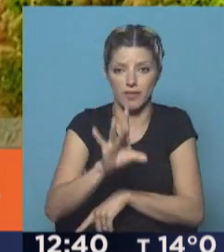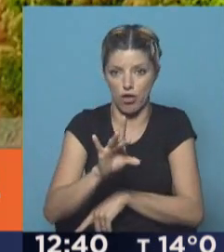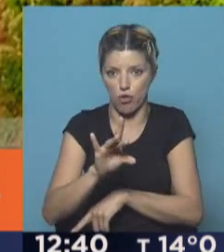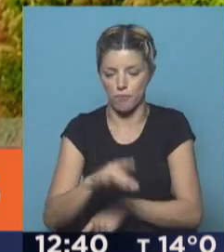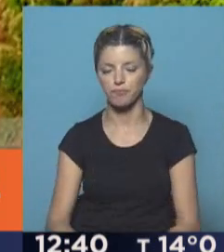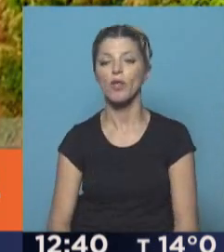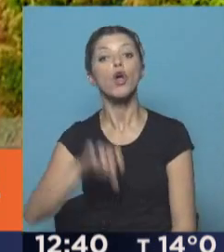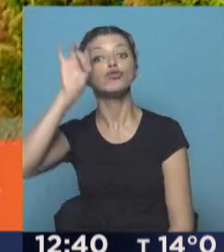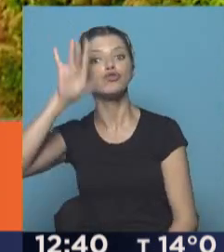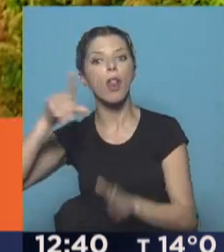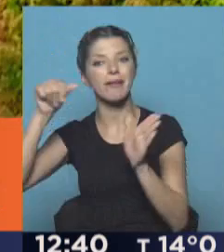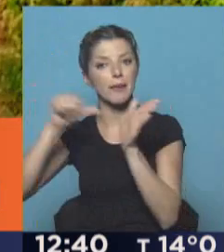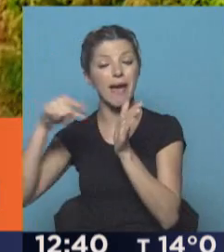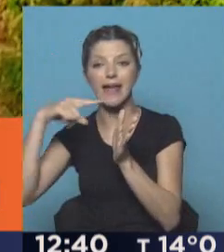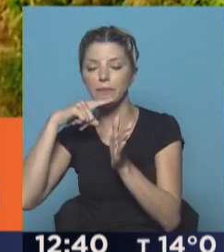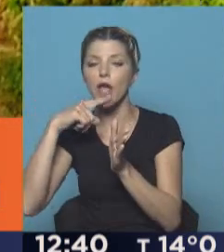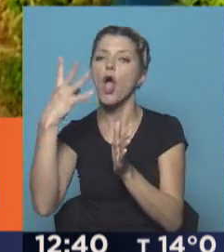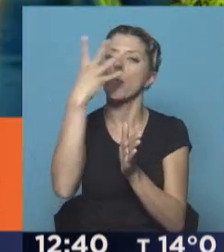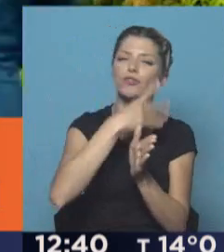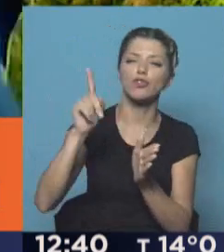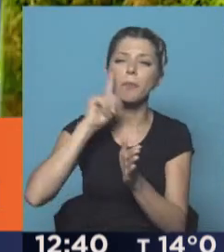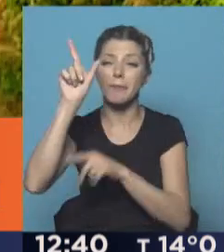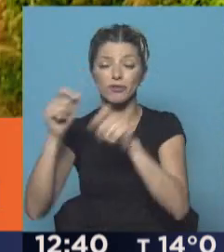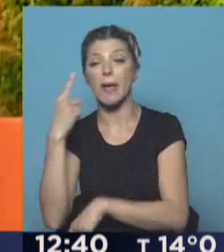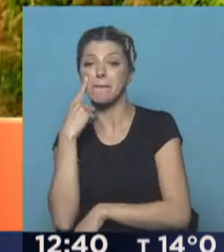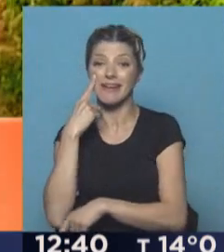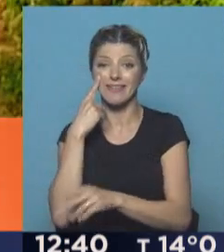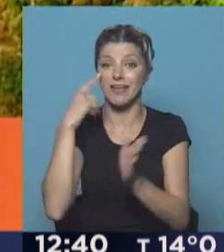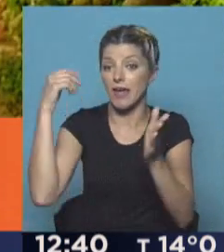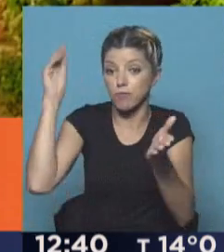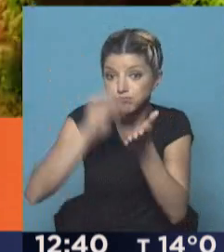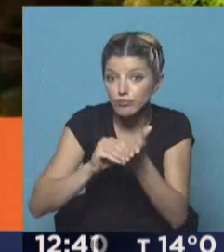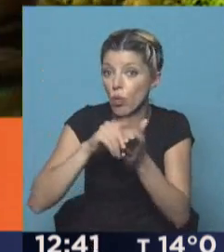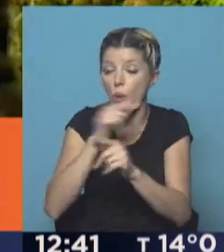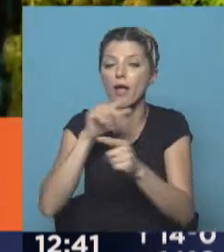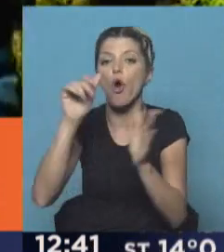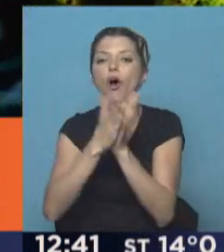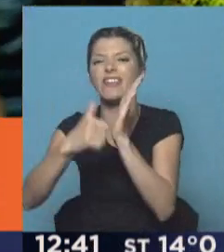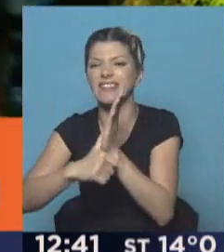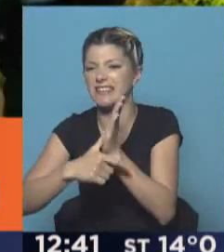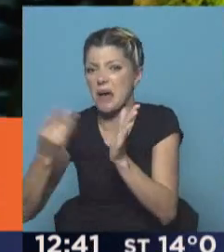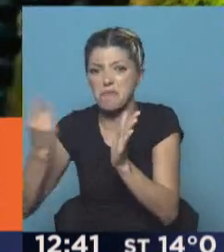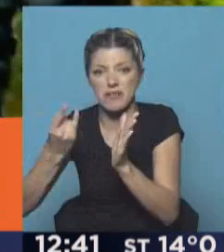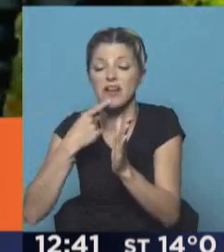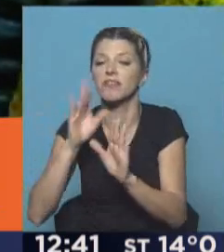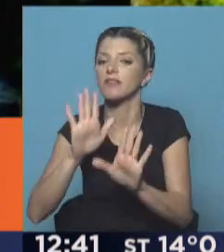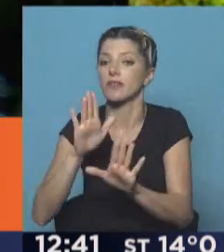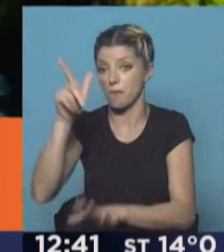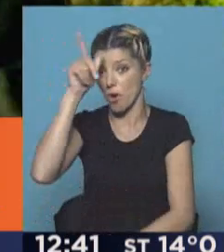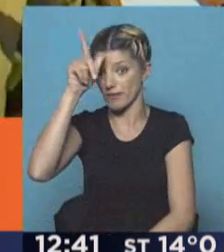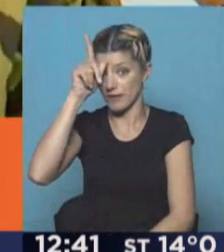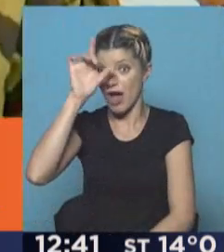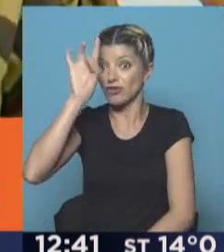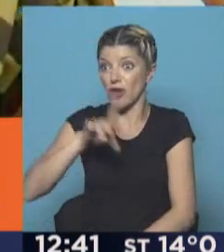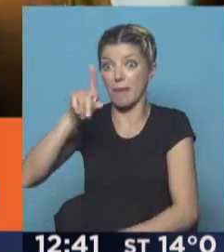Solo en Alemania habría al menos 400.000 inmigrantes no registrados o con identidades falsas, según la policía.